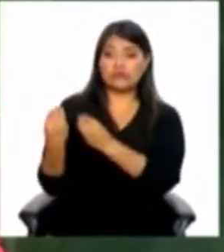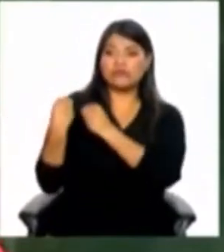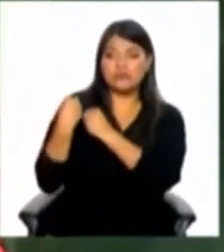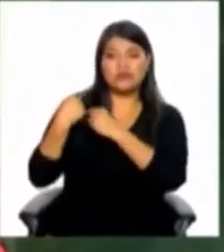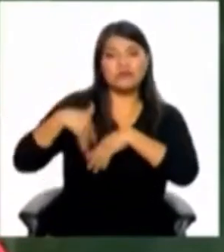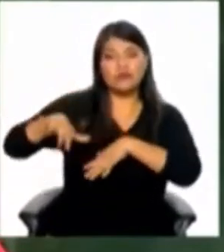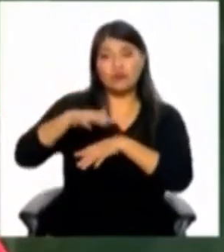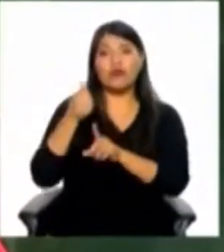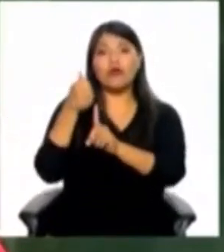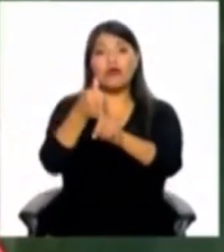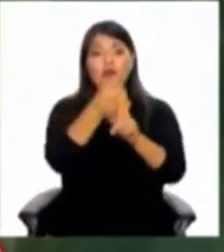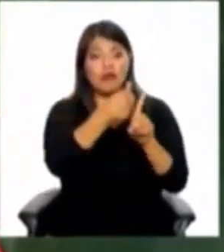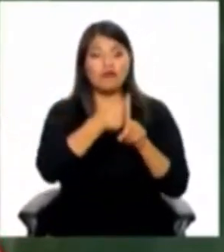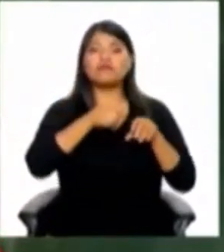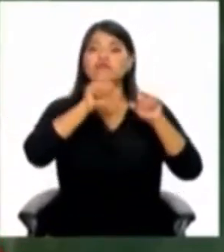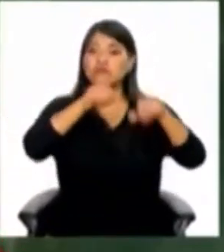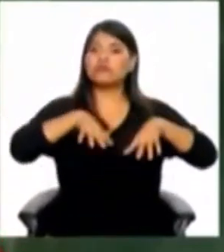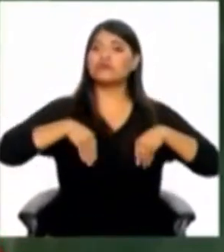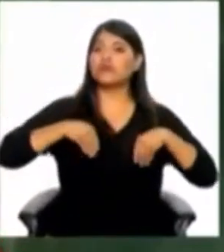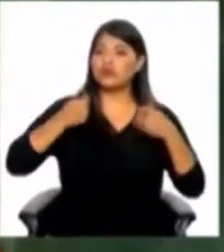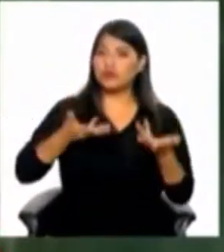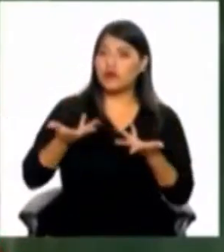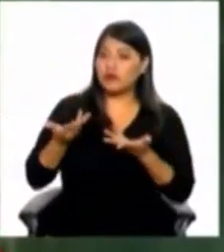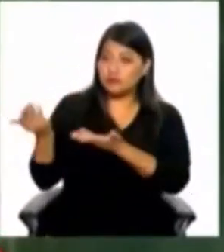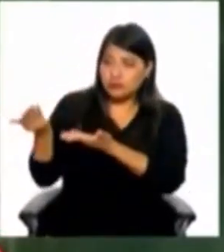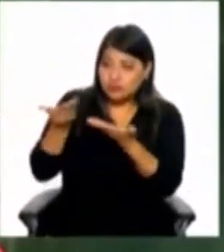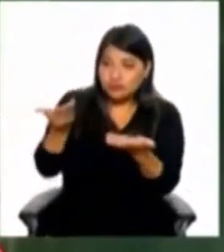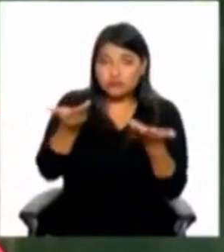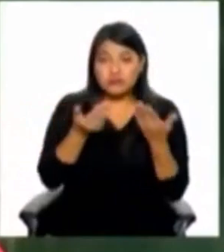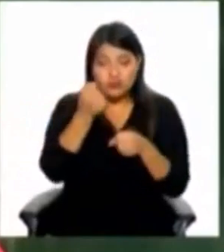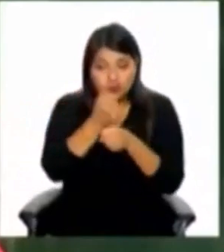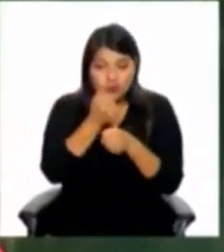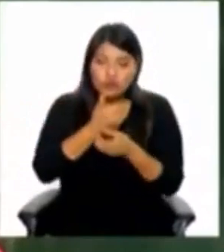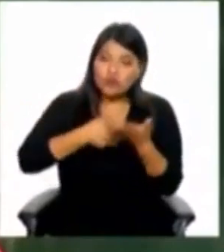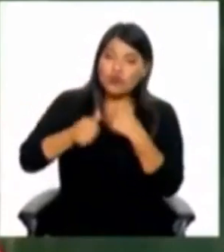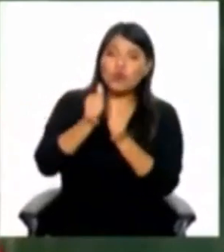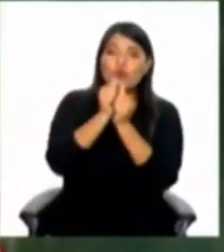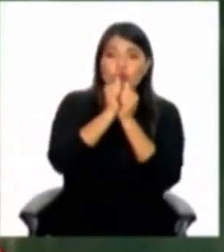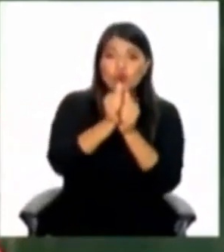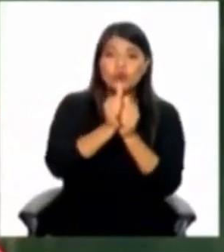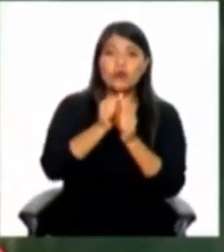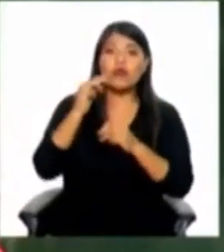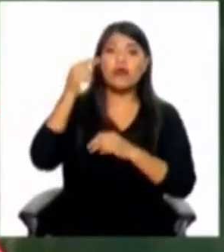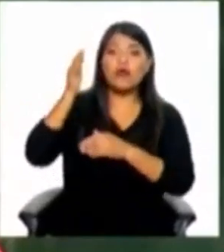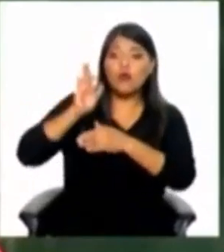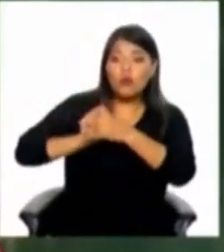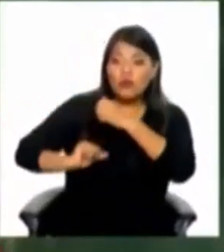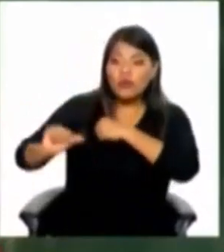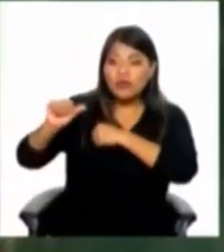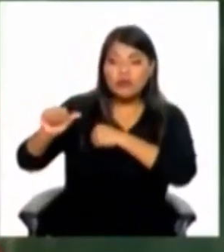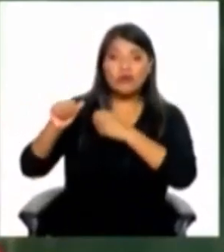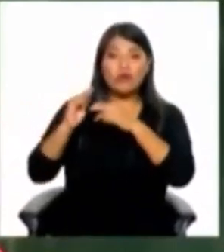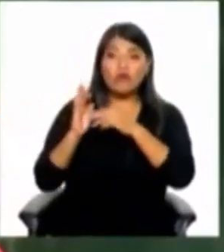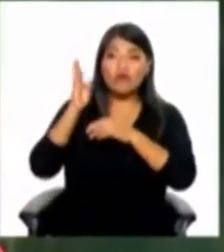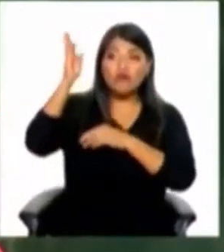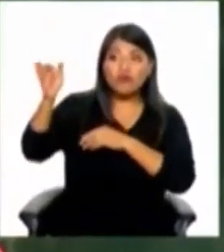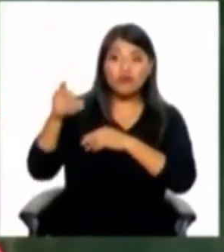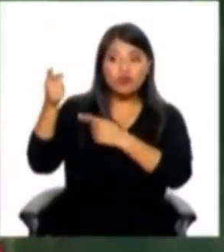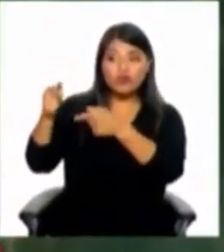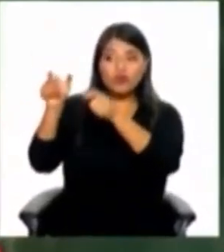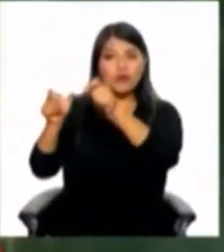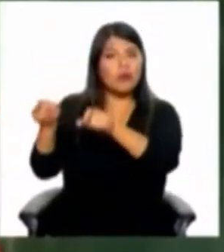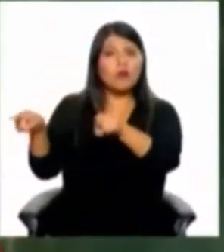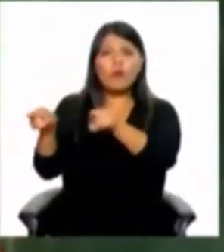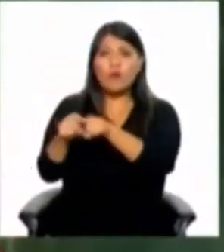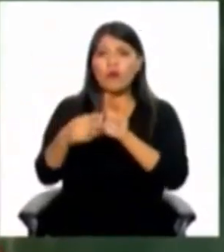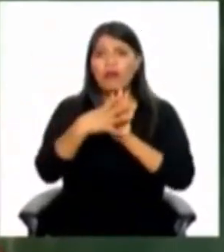y todos debemos ser parte de la solución. Nuestros hijos y nietos están en riesgo de